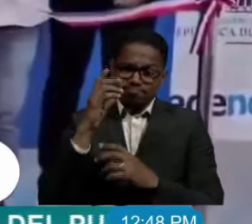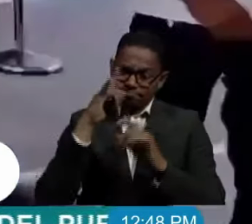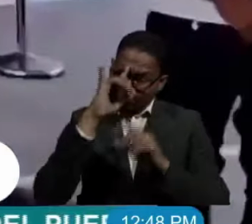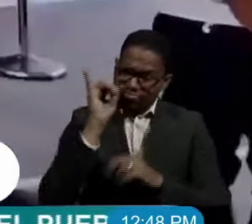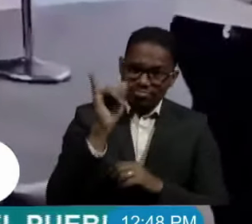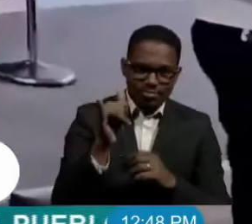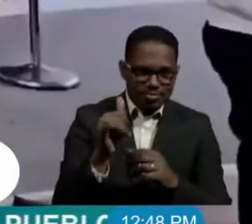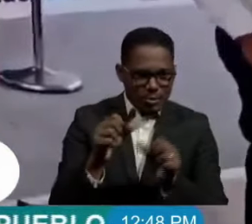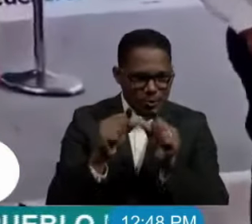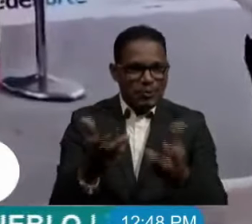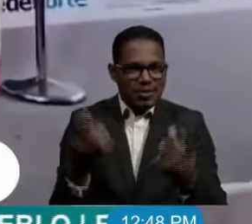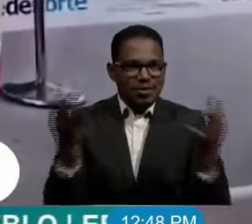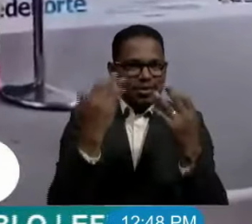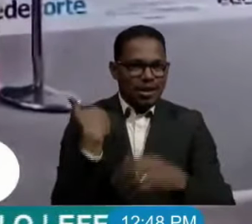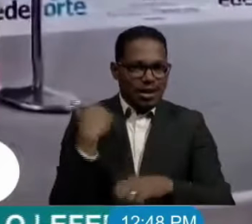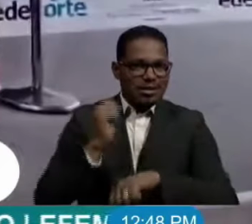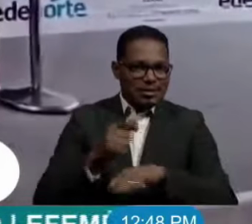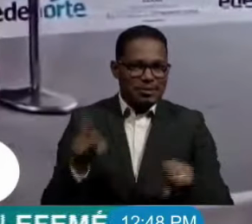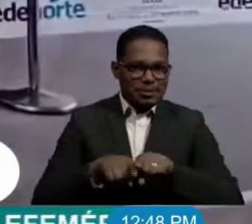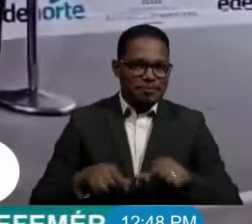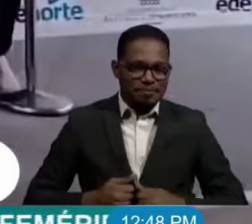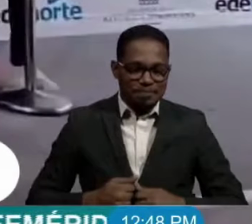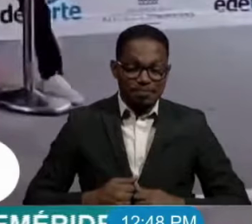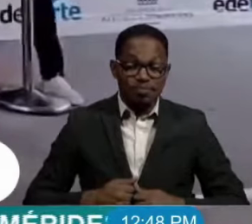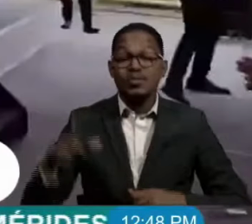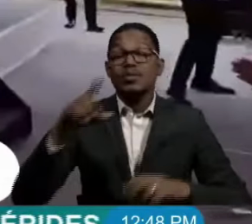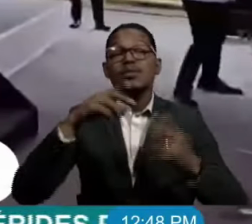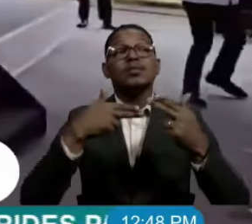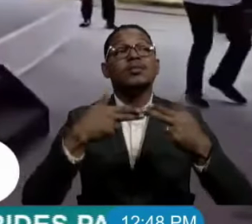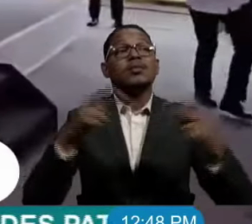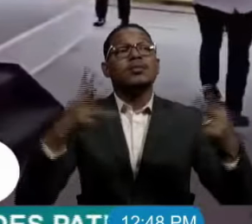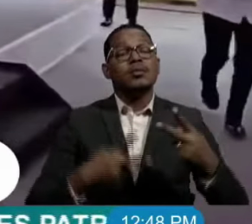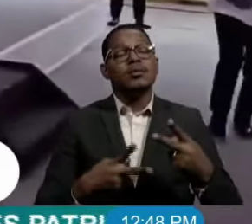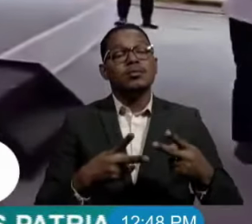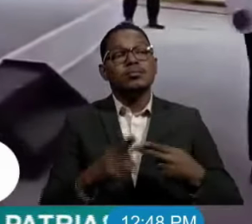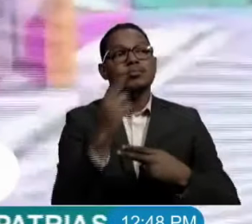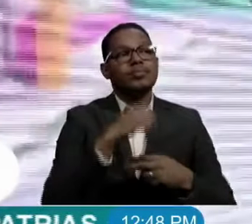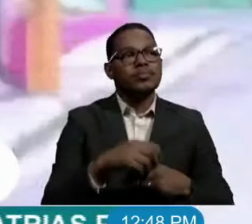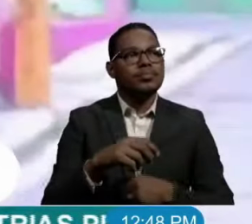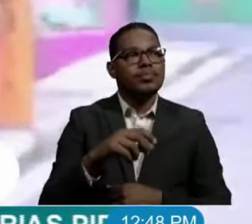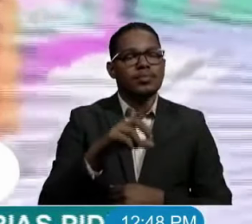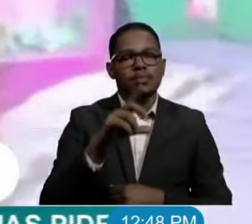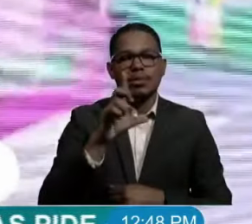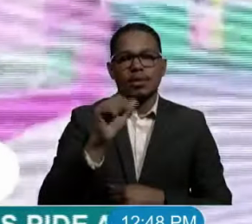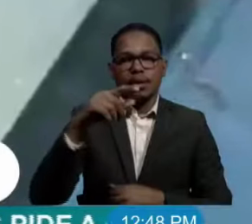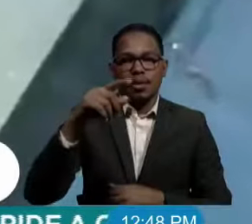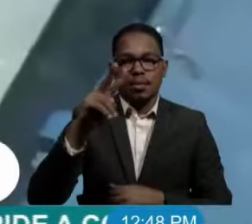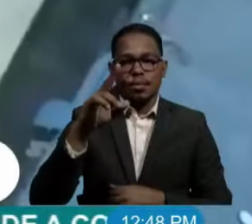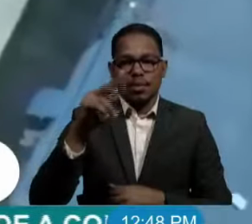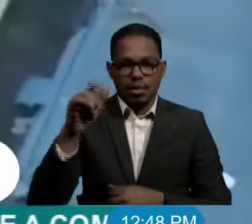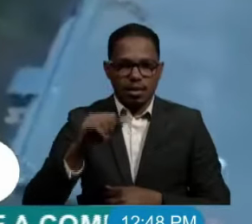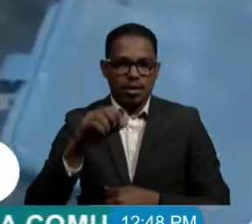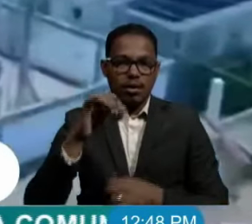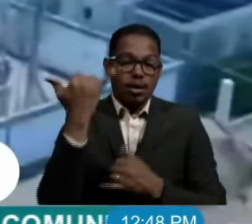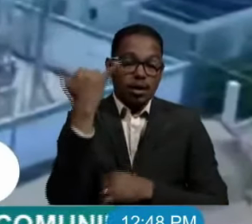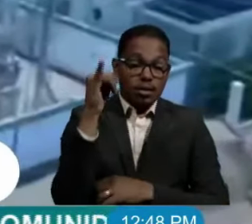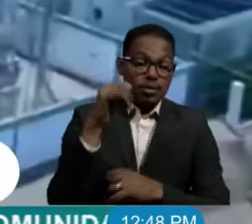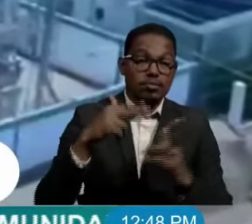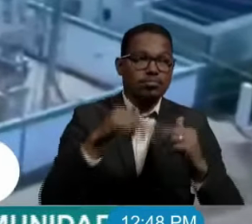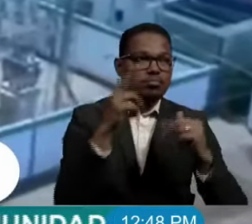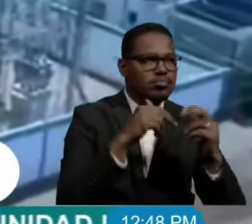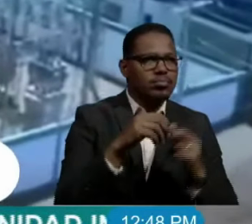primer mandatario dejó inaugurado además las potenciaciones de la subestación La Penda, Jarabacoa, Paso Bajito, y la reconstrucción